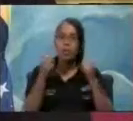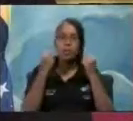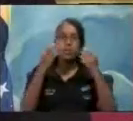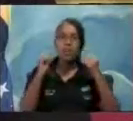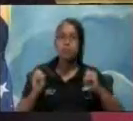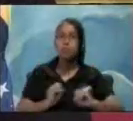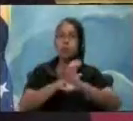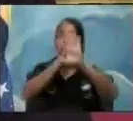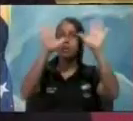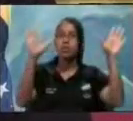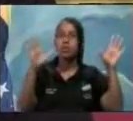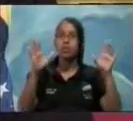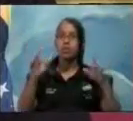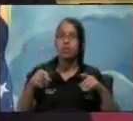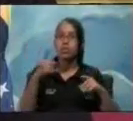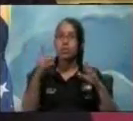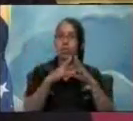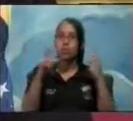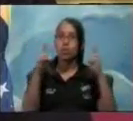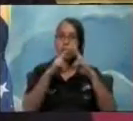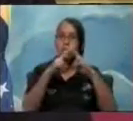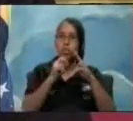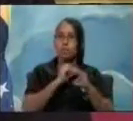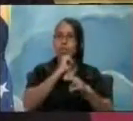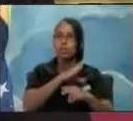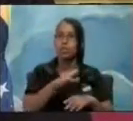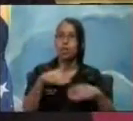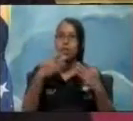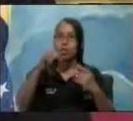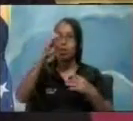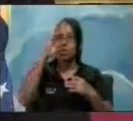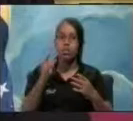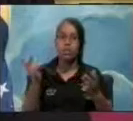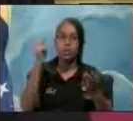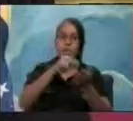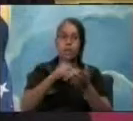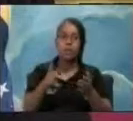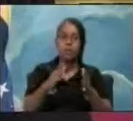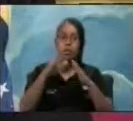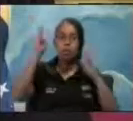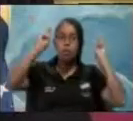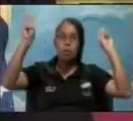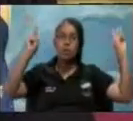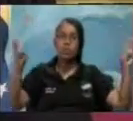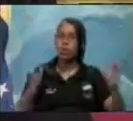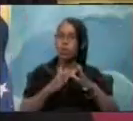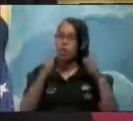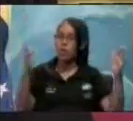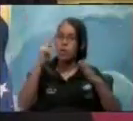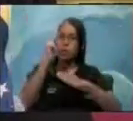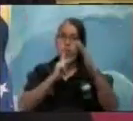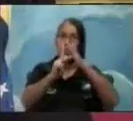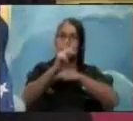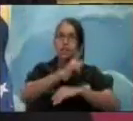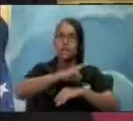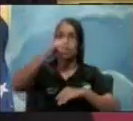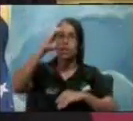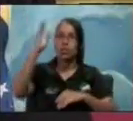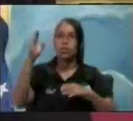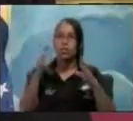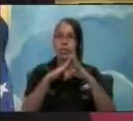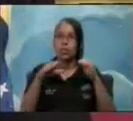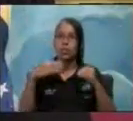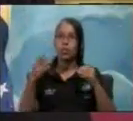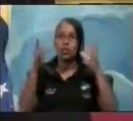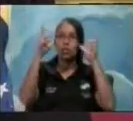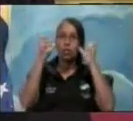maravillosa. Todos conocemos la historia en cual Dios levantó a Moisés como gran profeta de Dios, y todos los que